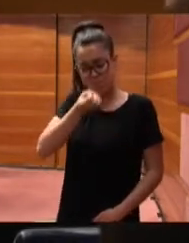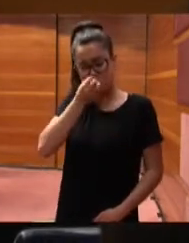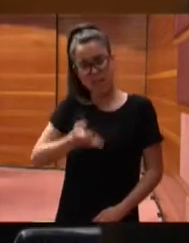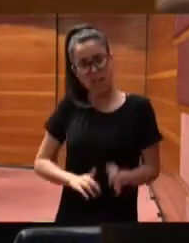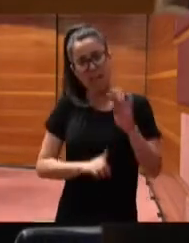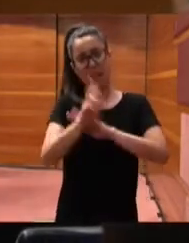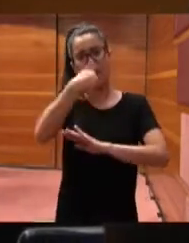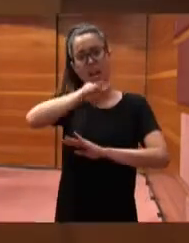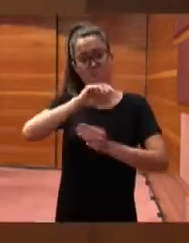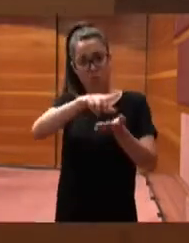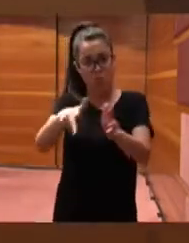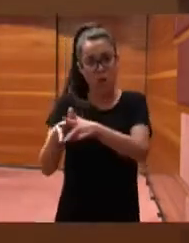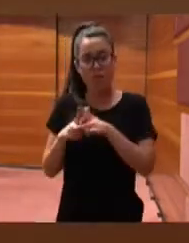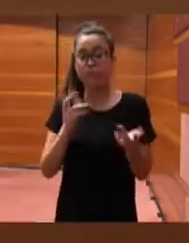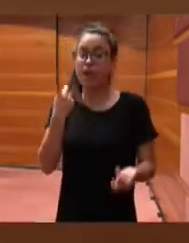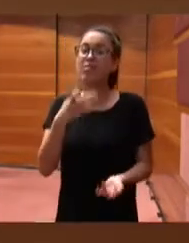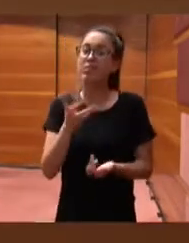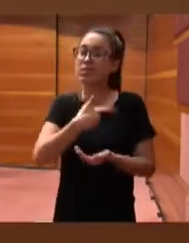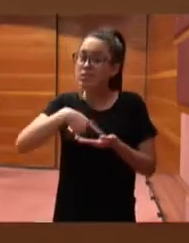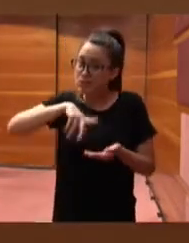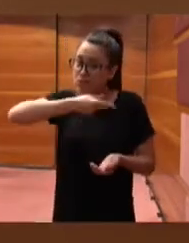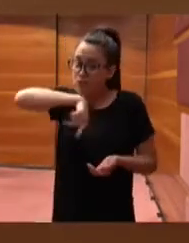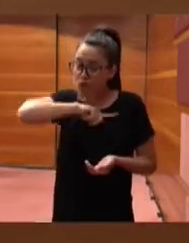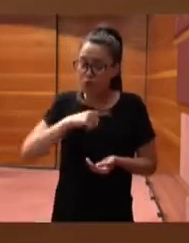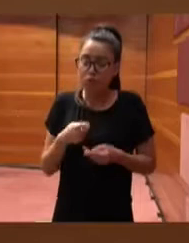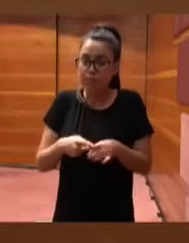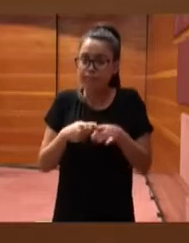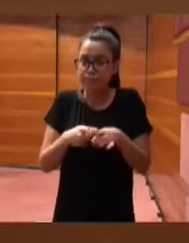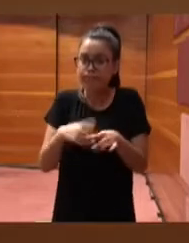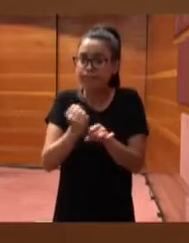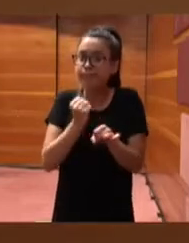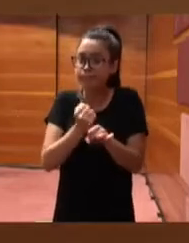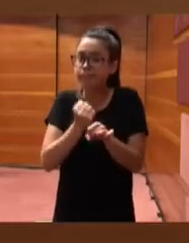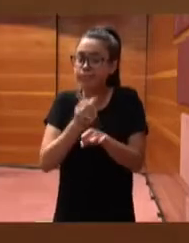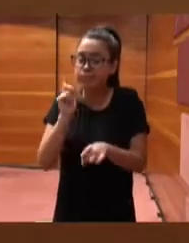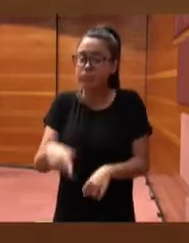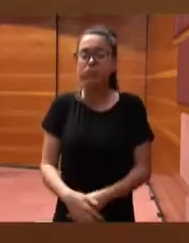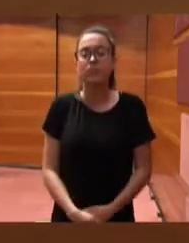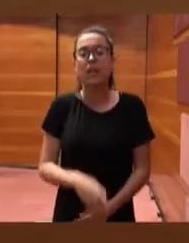vamos a trabajar de manera conjunta. Ese es el estadio más difícil, como podéis entender.